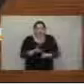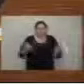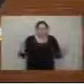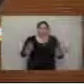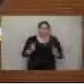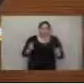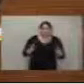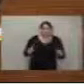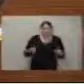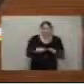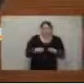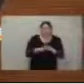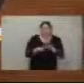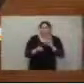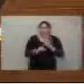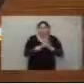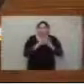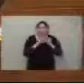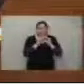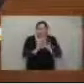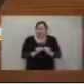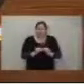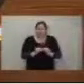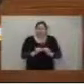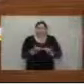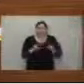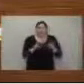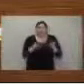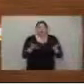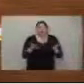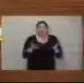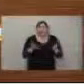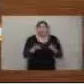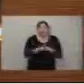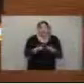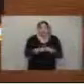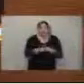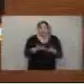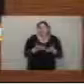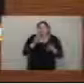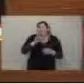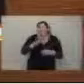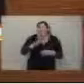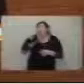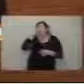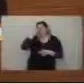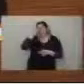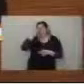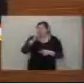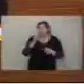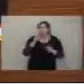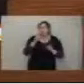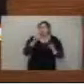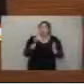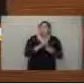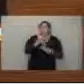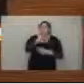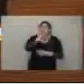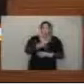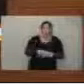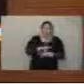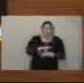CRA. Y como el Gobierno no cerró CRAS, pues no puede haber decretos, señor Peña. Pero el 13 de febrero de 2012, Máximo Martín Serrano era su jefa